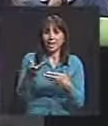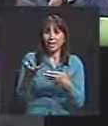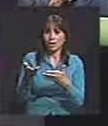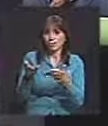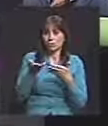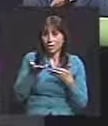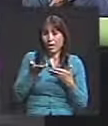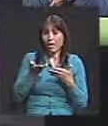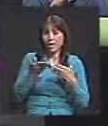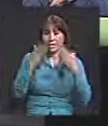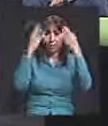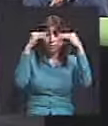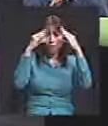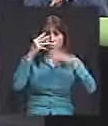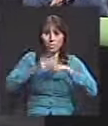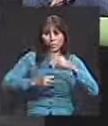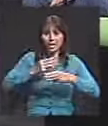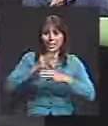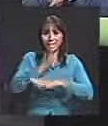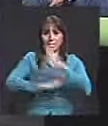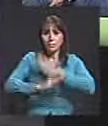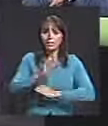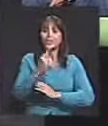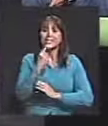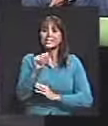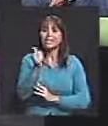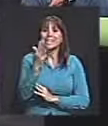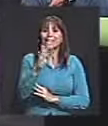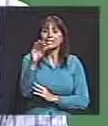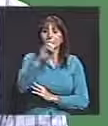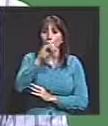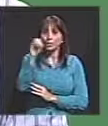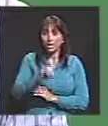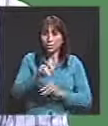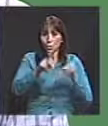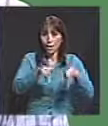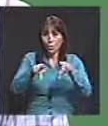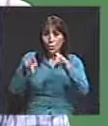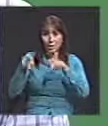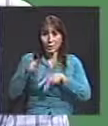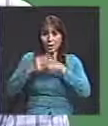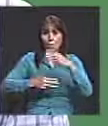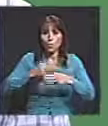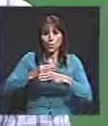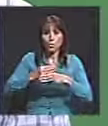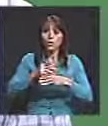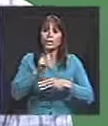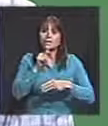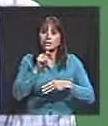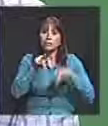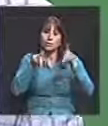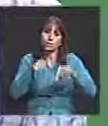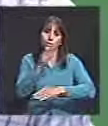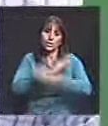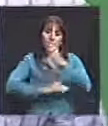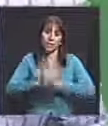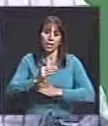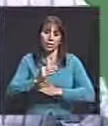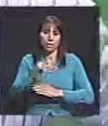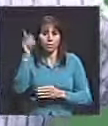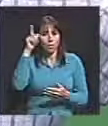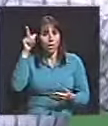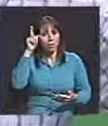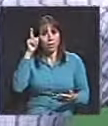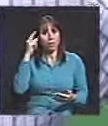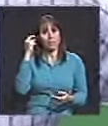de la Discapacidad, habla que el 15% de la población mundial es población con discapacidad. Obviamente hay una brecha muy grande de pensar que en